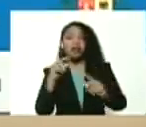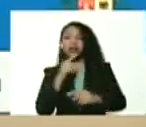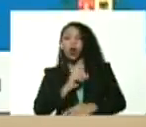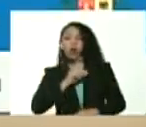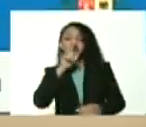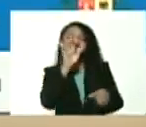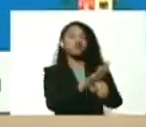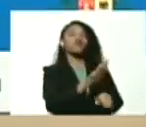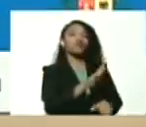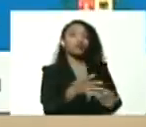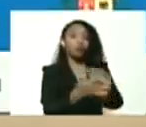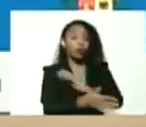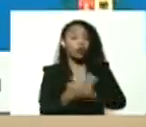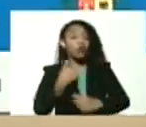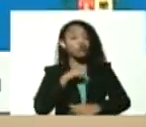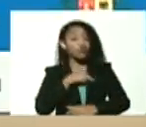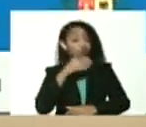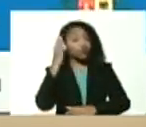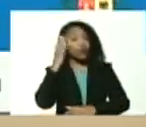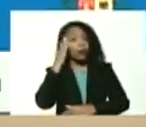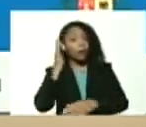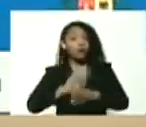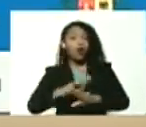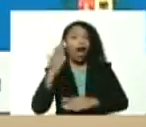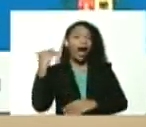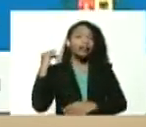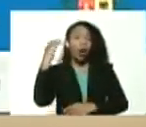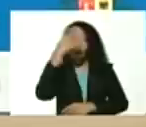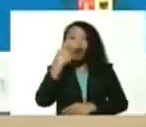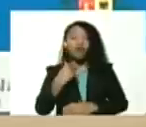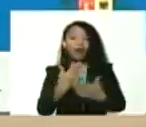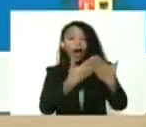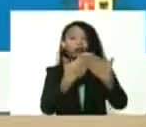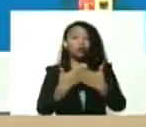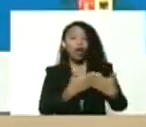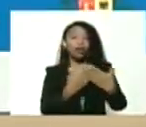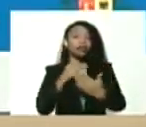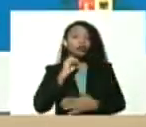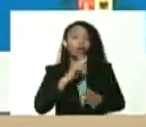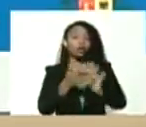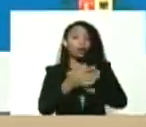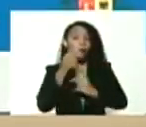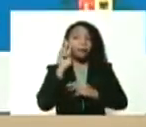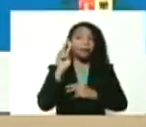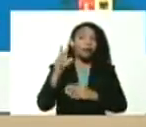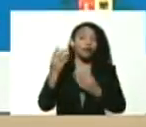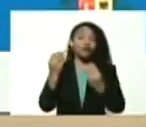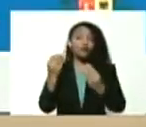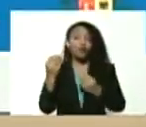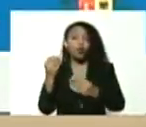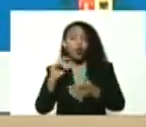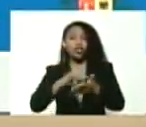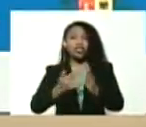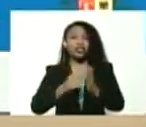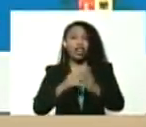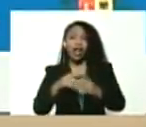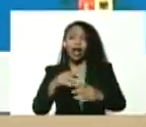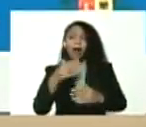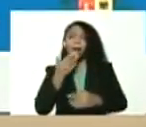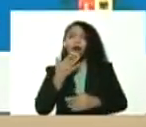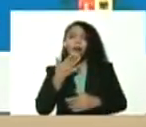Nosotros sabemos, porque fuimos jóvenes estudiantes, lo que significaba salir a